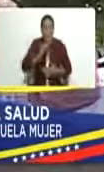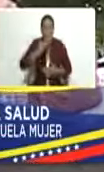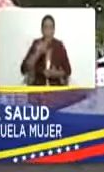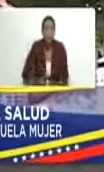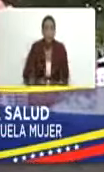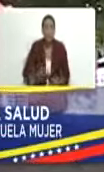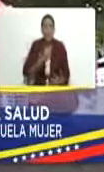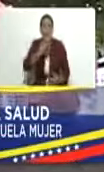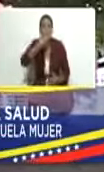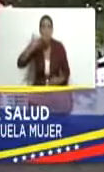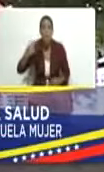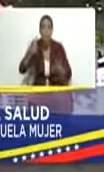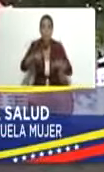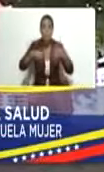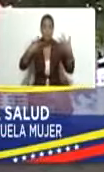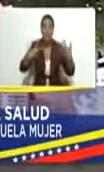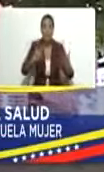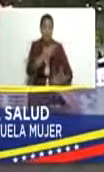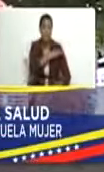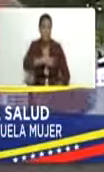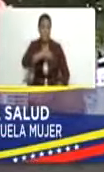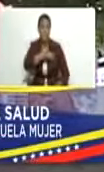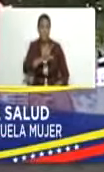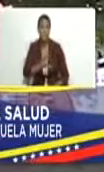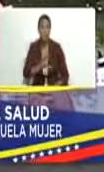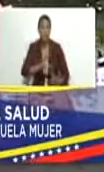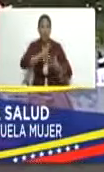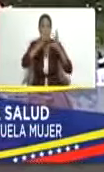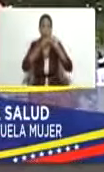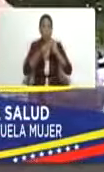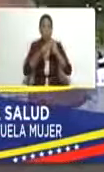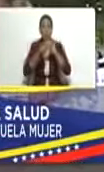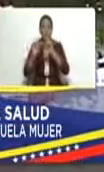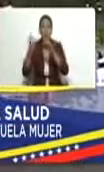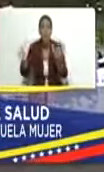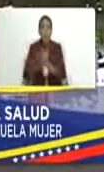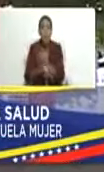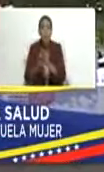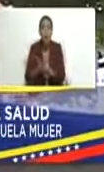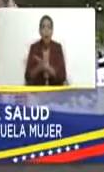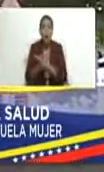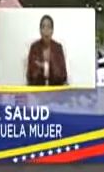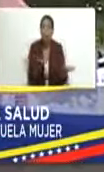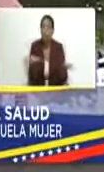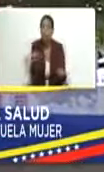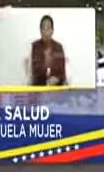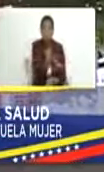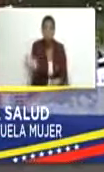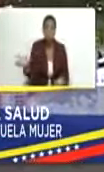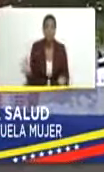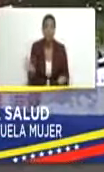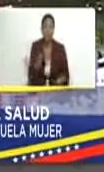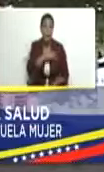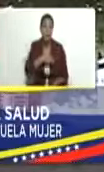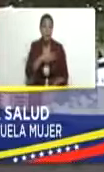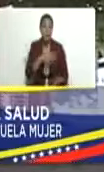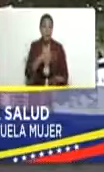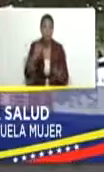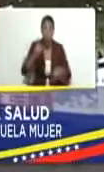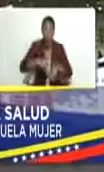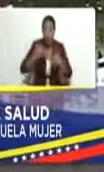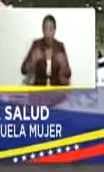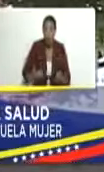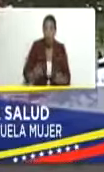lo nuevo en los siete vértices, articular lo que tenemos para ponerlo al servicio de la gran misión Venezuela